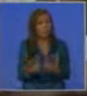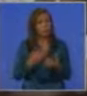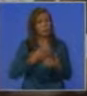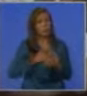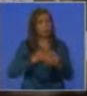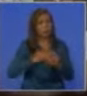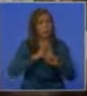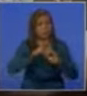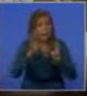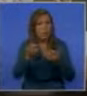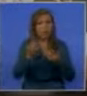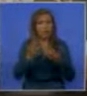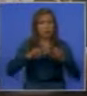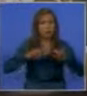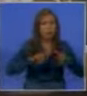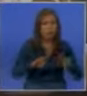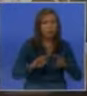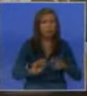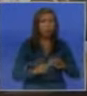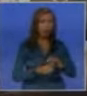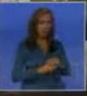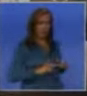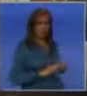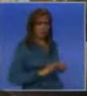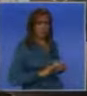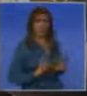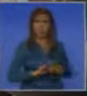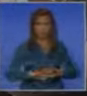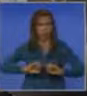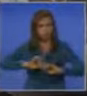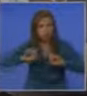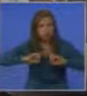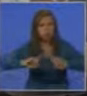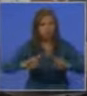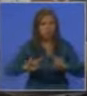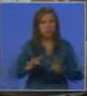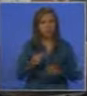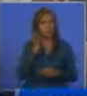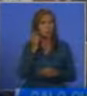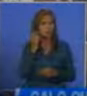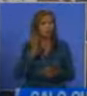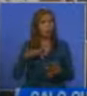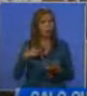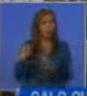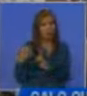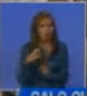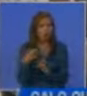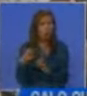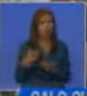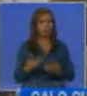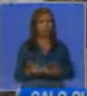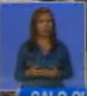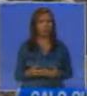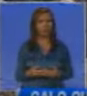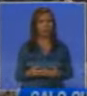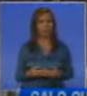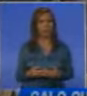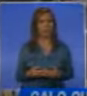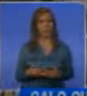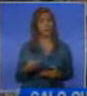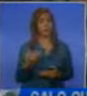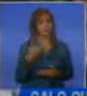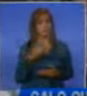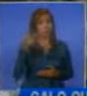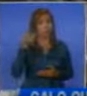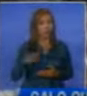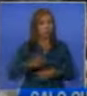impunidad, que las autoridades se civilicen con la violencia contra las mujeres. Okay. Cuando ustedes informen cuál es la política de la Fiscalía frente a